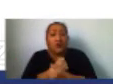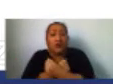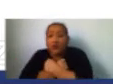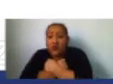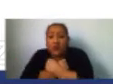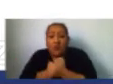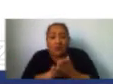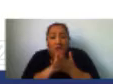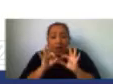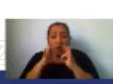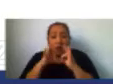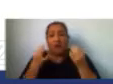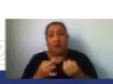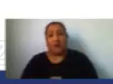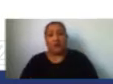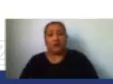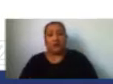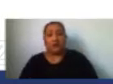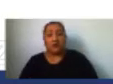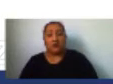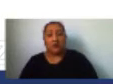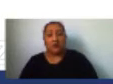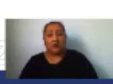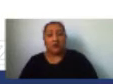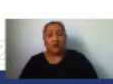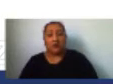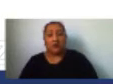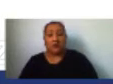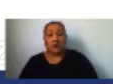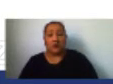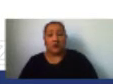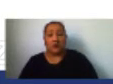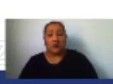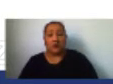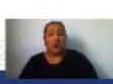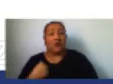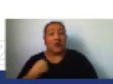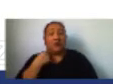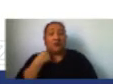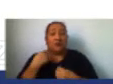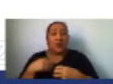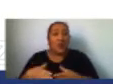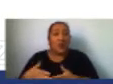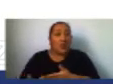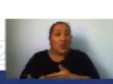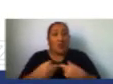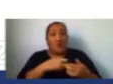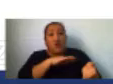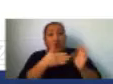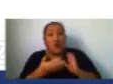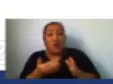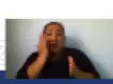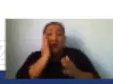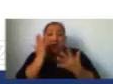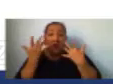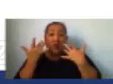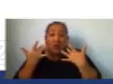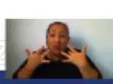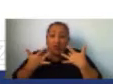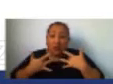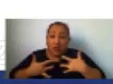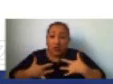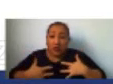familia. La pérdida causó un hondo dolor en su madre y su hermanita, que llegó a señalarle a su